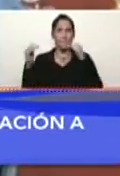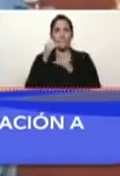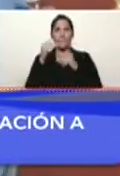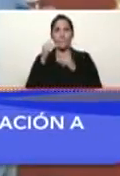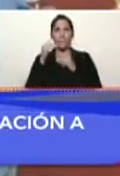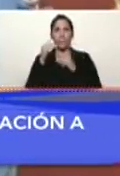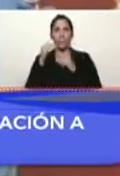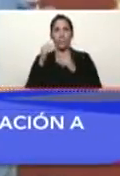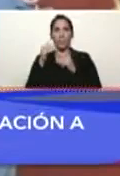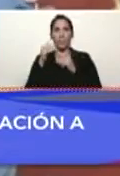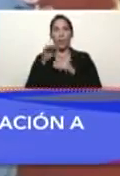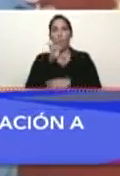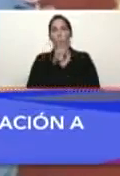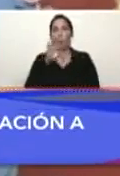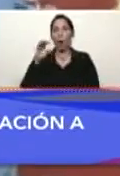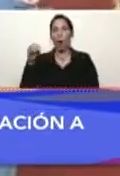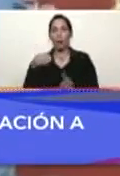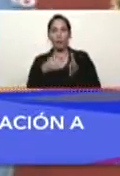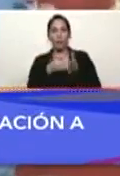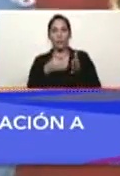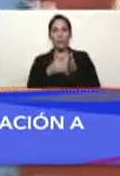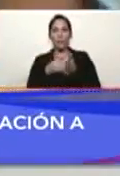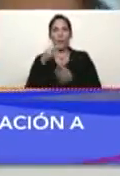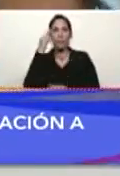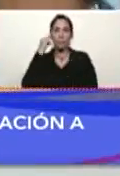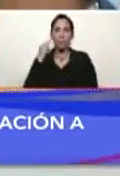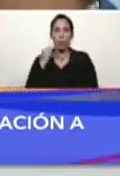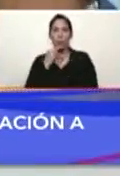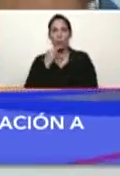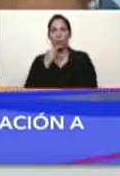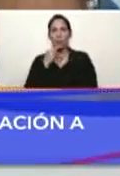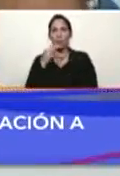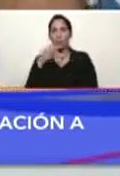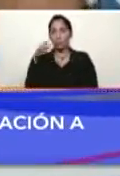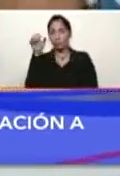mínimo nacional de 40.000 bolívares. ¡Aprobado!